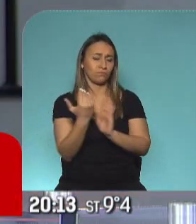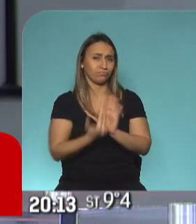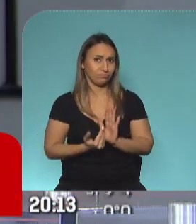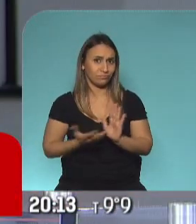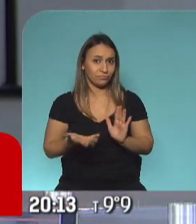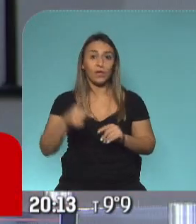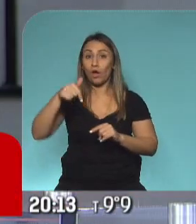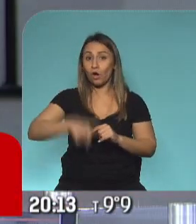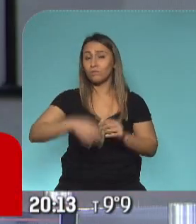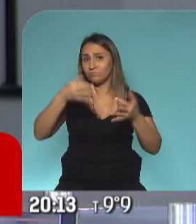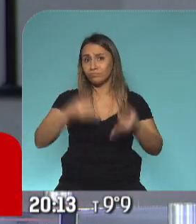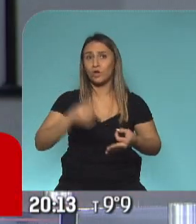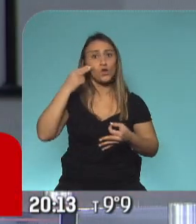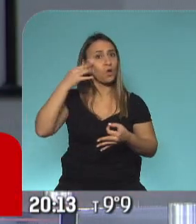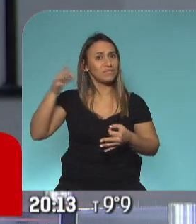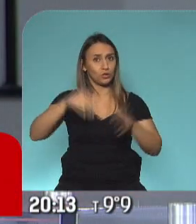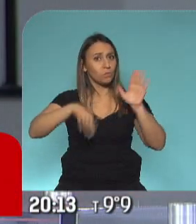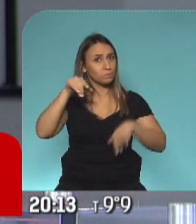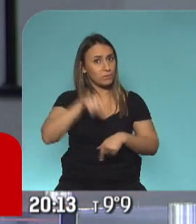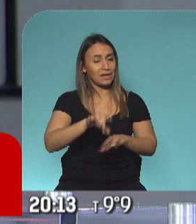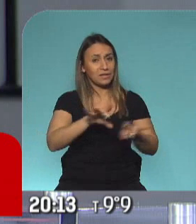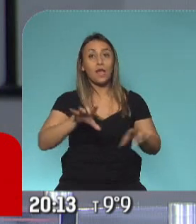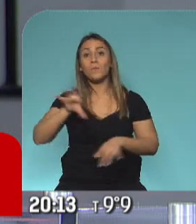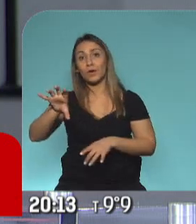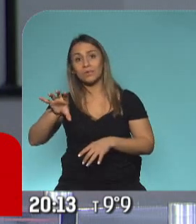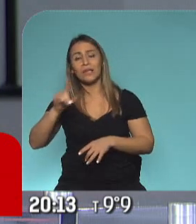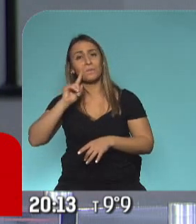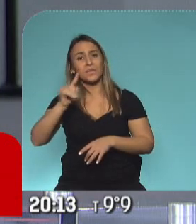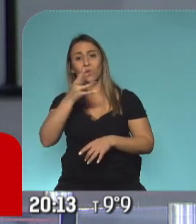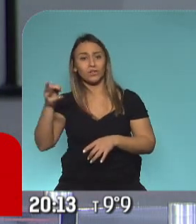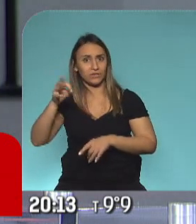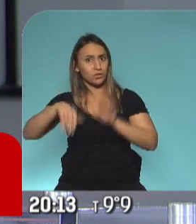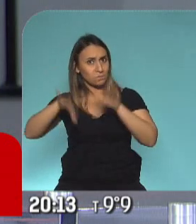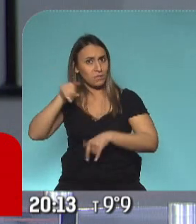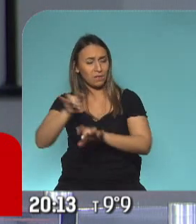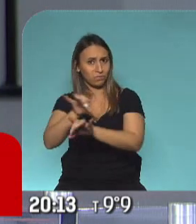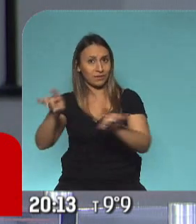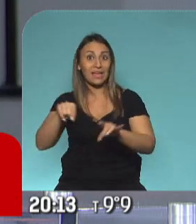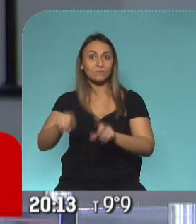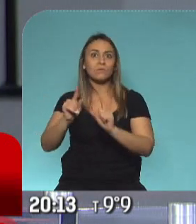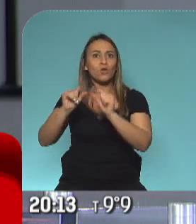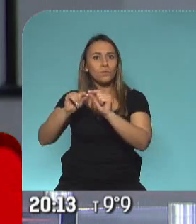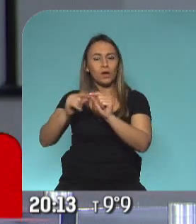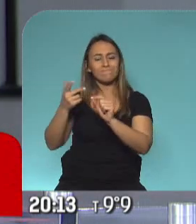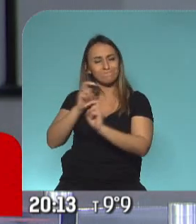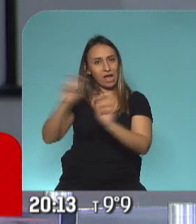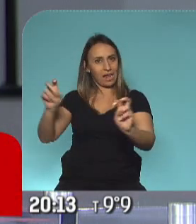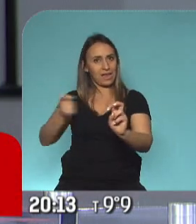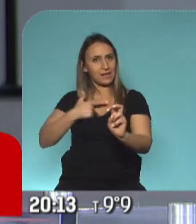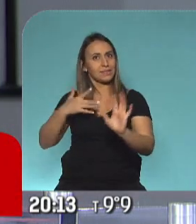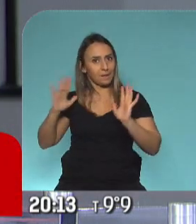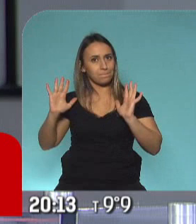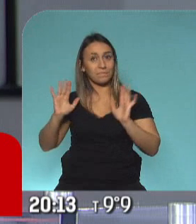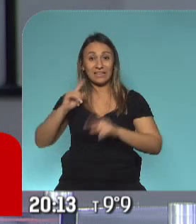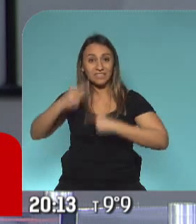más de 900. Y bueno, en la provincia tenés más de 1.400 casos, que también era el número que ellos alertaban, que si seguimos con este número, si